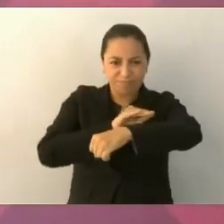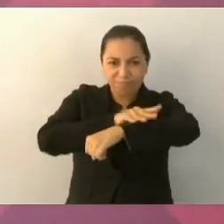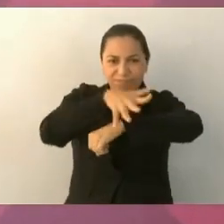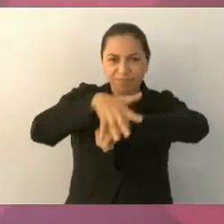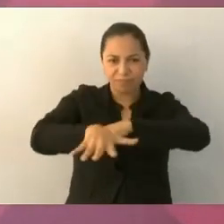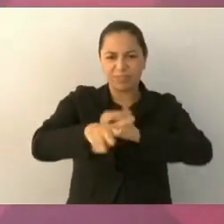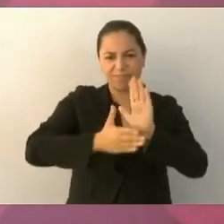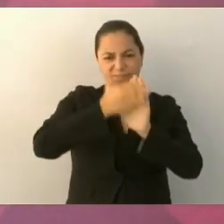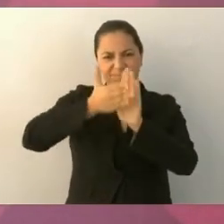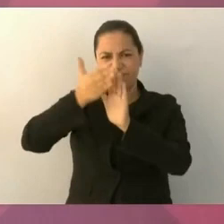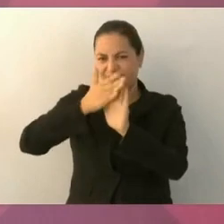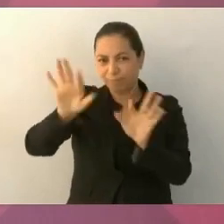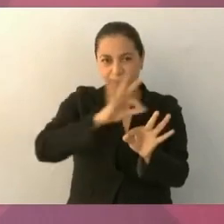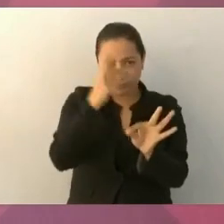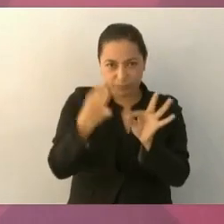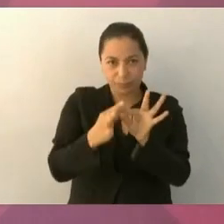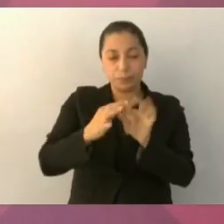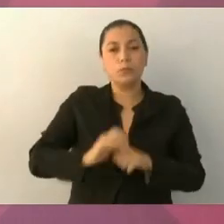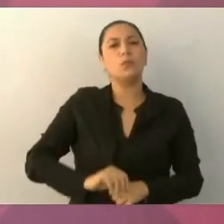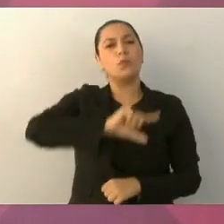luego refrendé